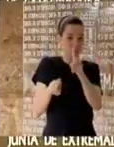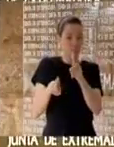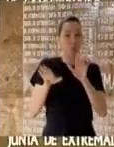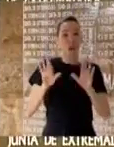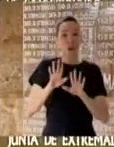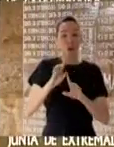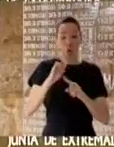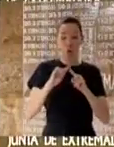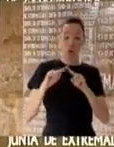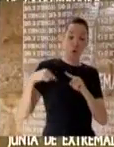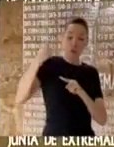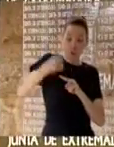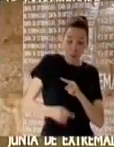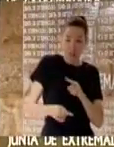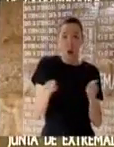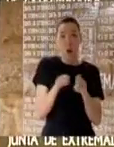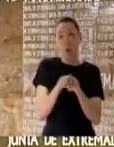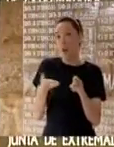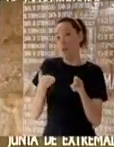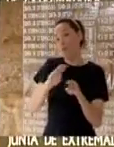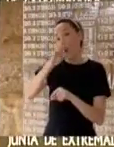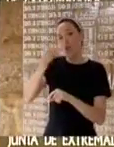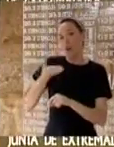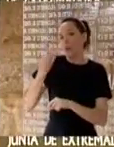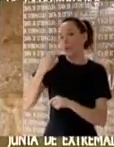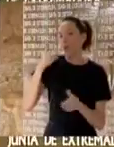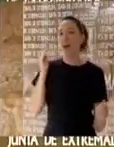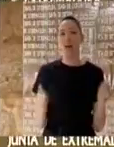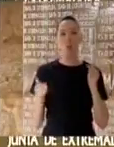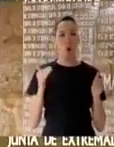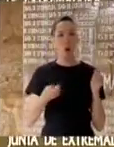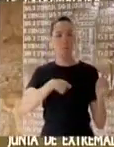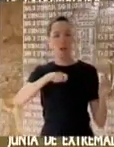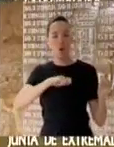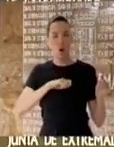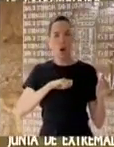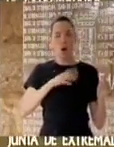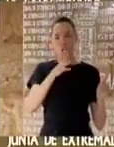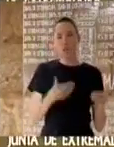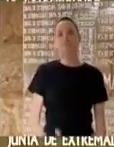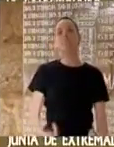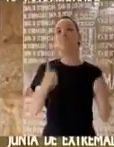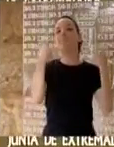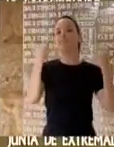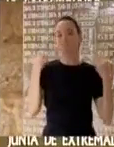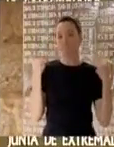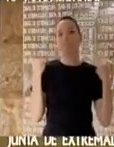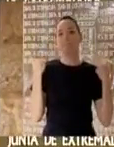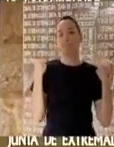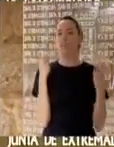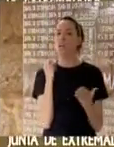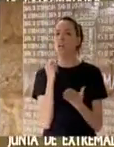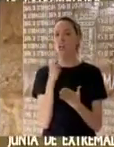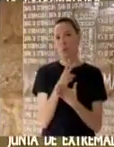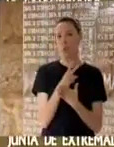ocurrido en otros momentos de la historia política española, donde hemos tenido que abordar desafíos no semejantes, pero también